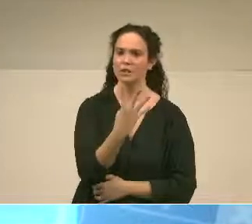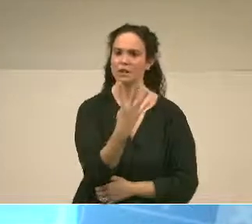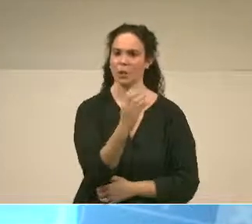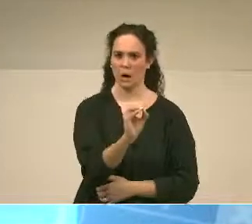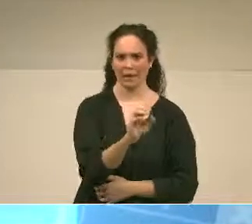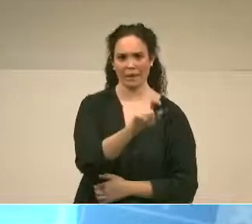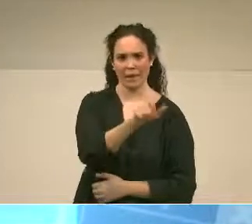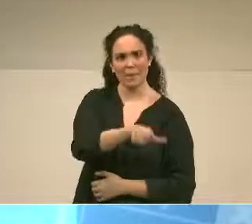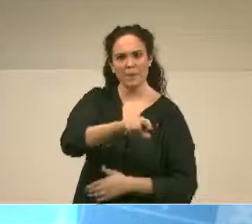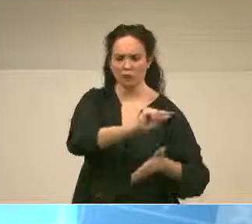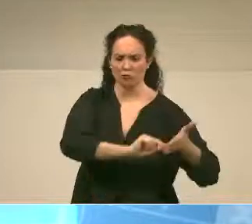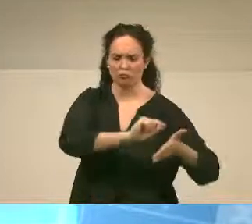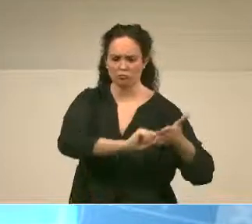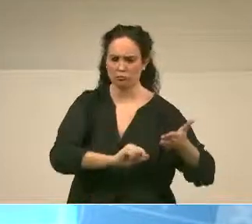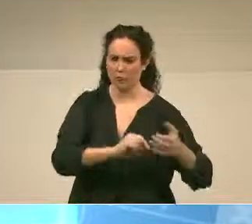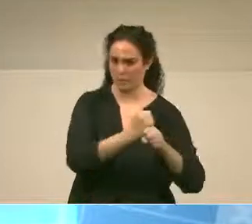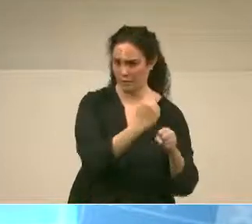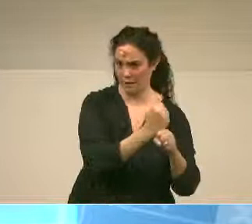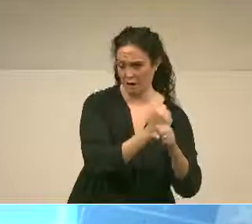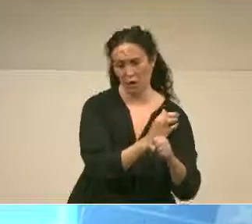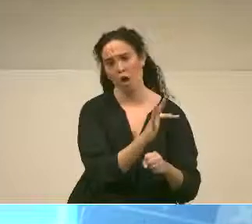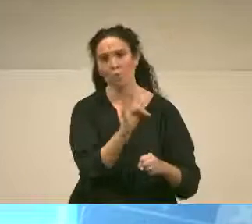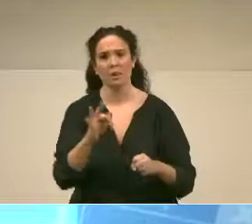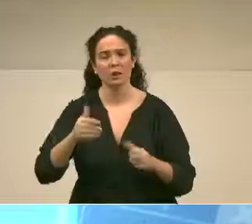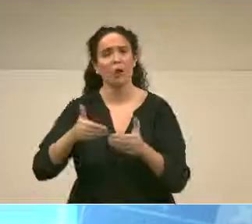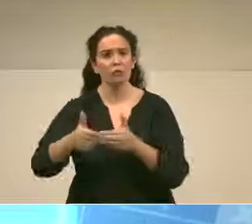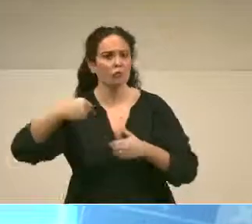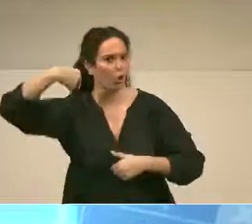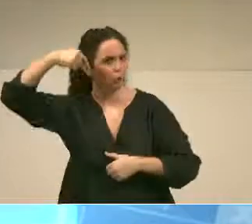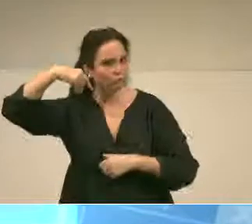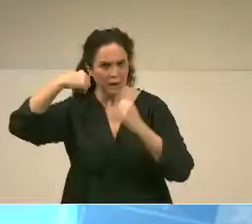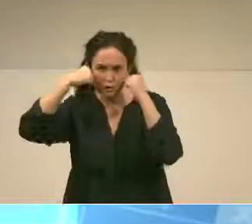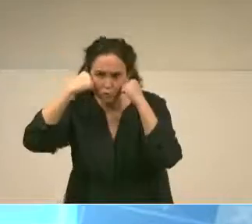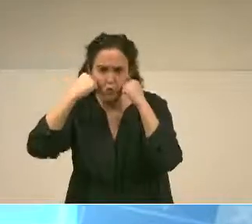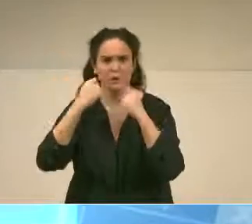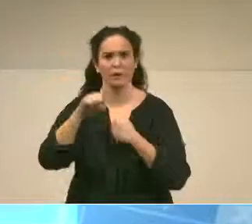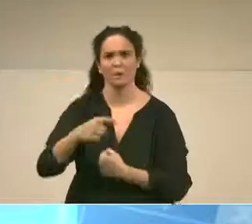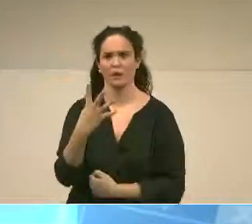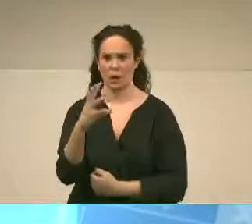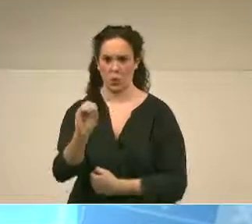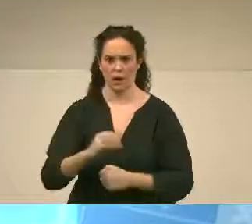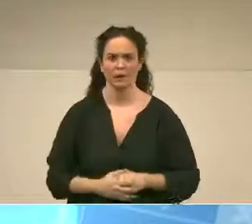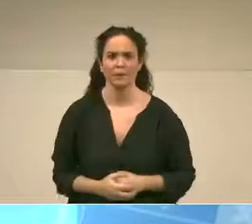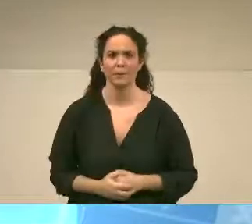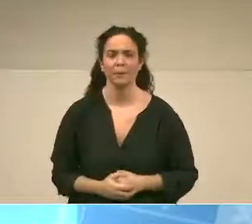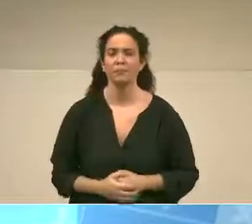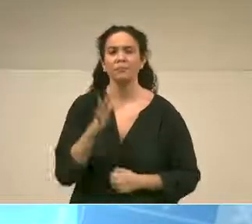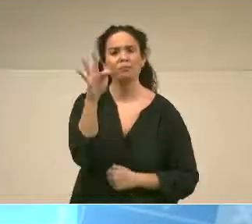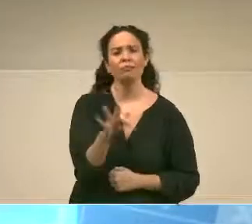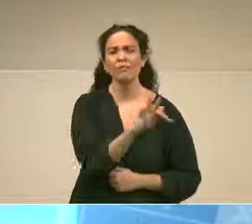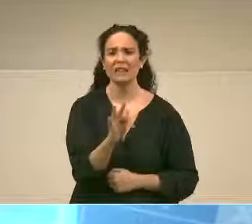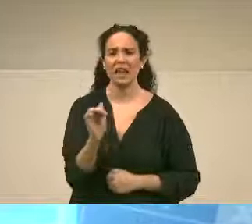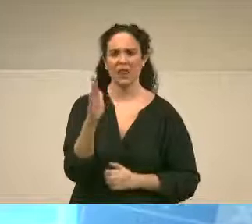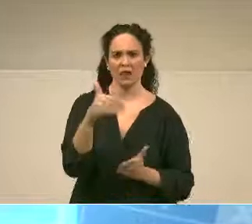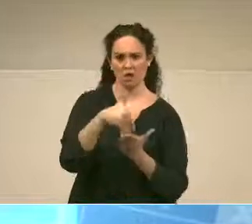doktoregoa zutenak eta 20 ari dira doktoretza egiten. Jakin, programa honetan 5.600.000